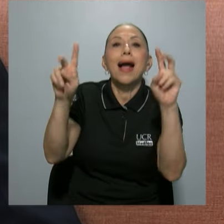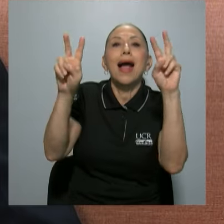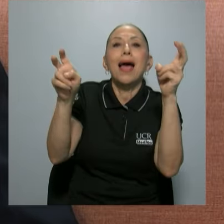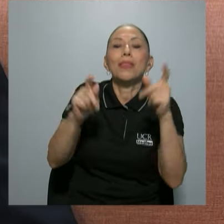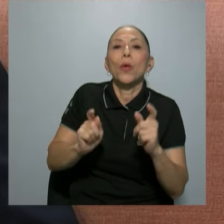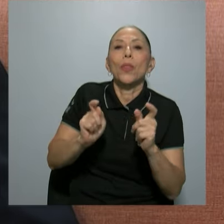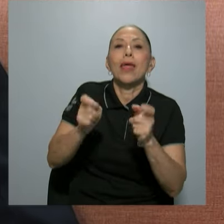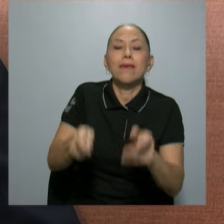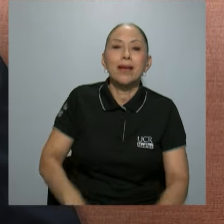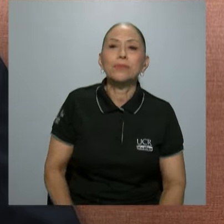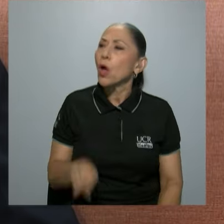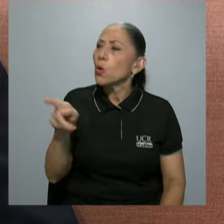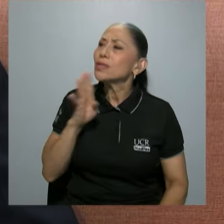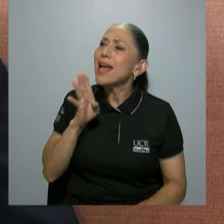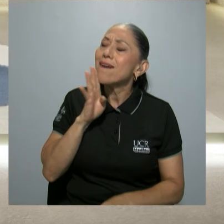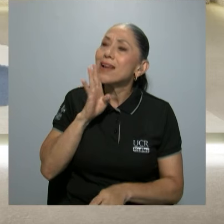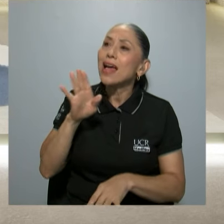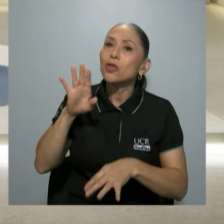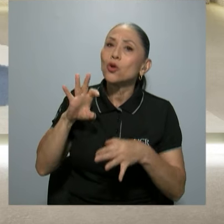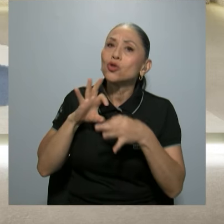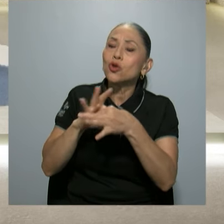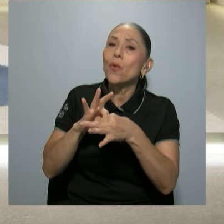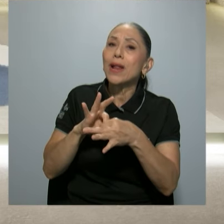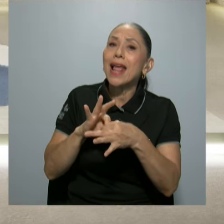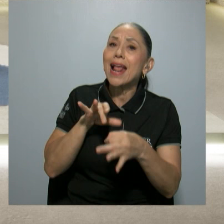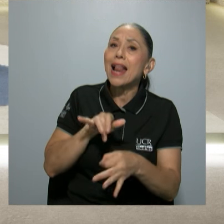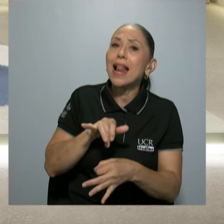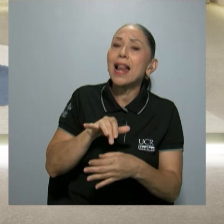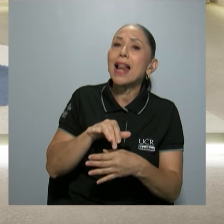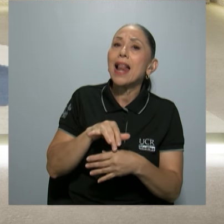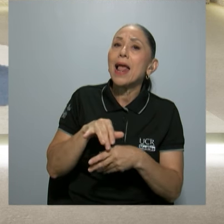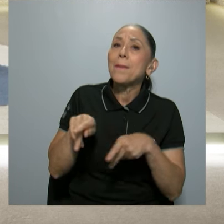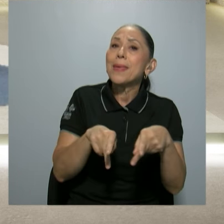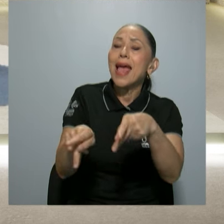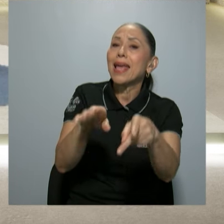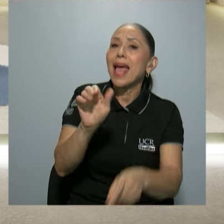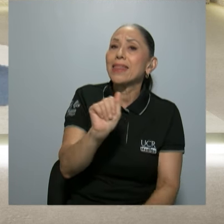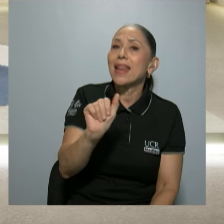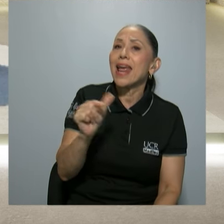refiere usted al viaje de André Garnier? Por ejemplo. Pero más que eso,